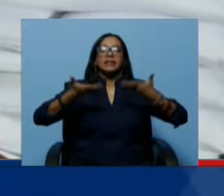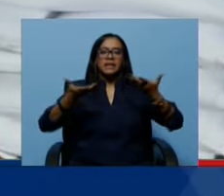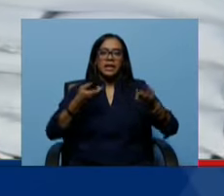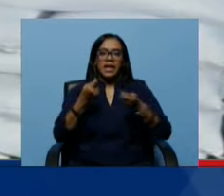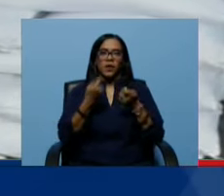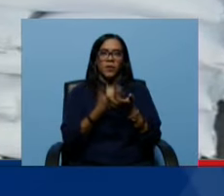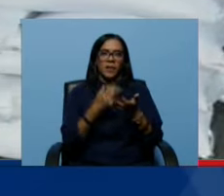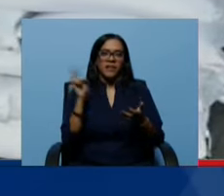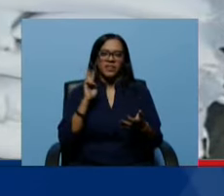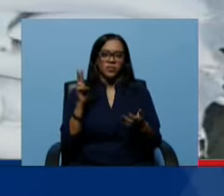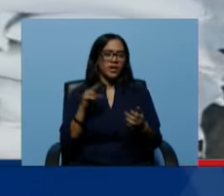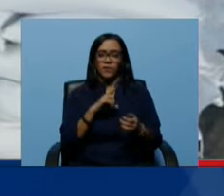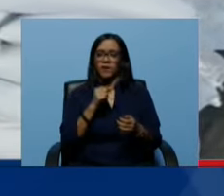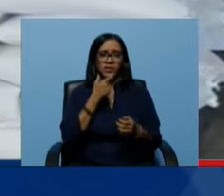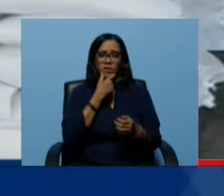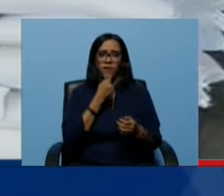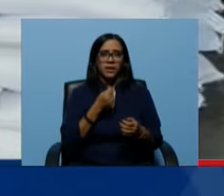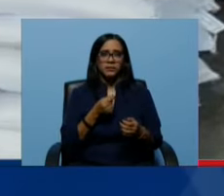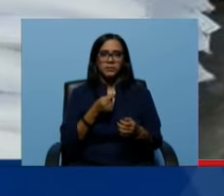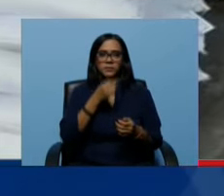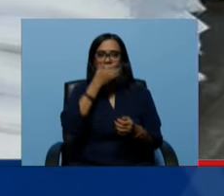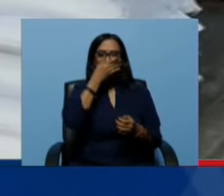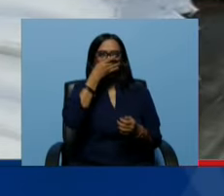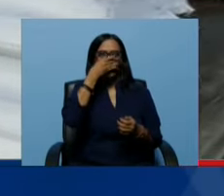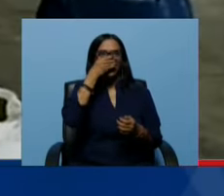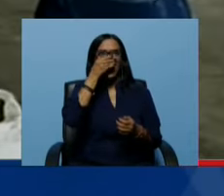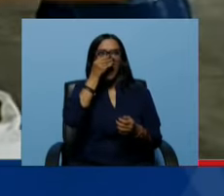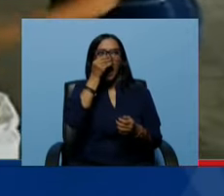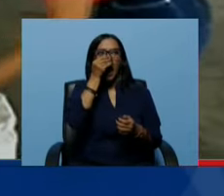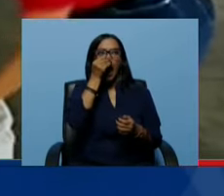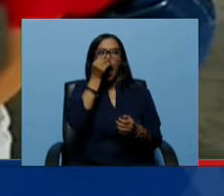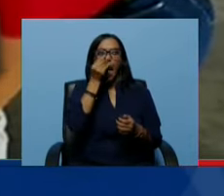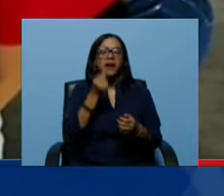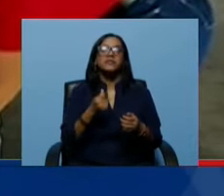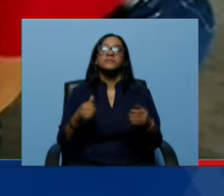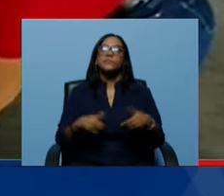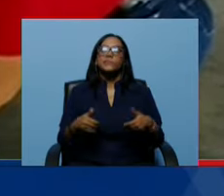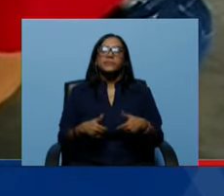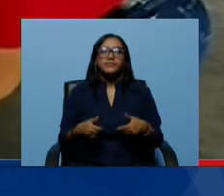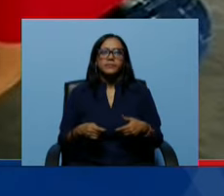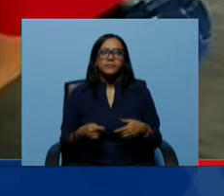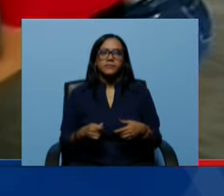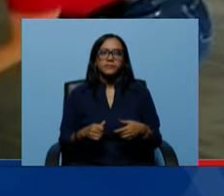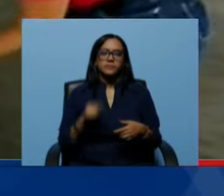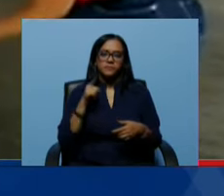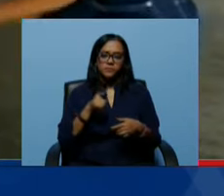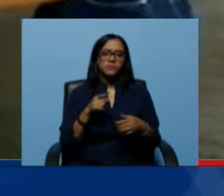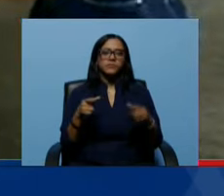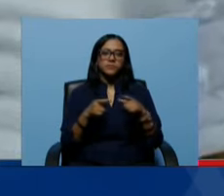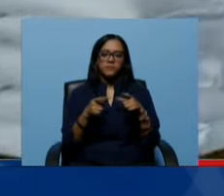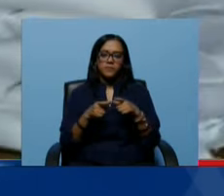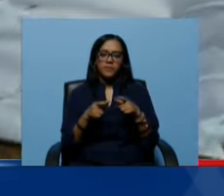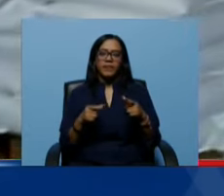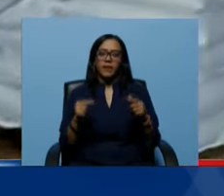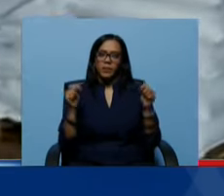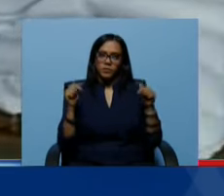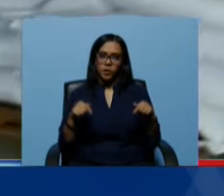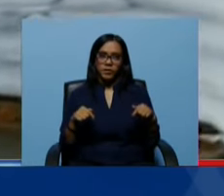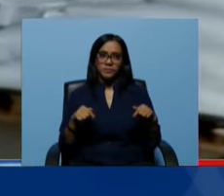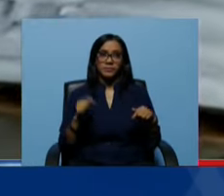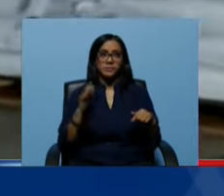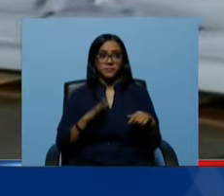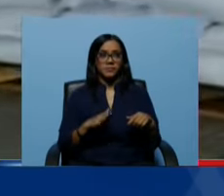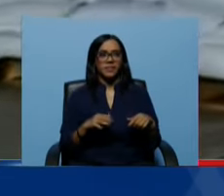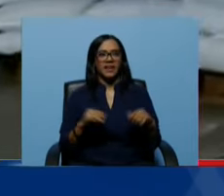de Venezuela. No ha sido fácil, ha sido un esfuerzo titánico suyo y de su equipo. Por eso hoy estamos